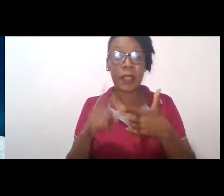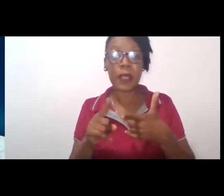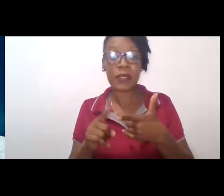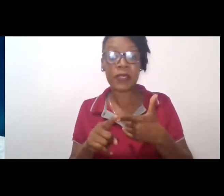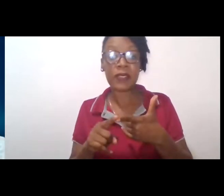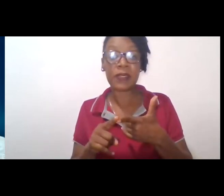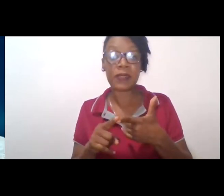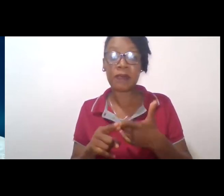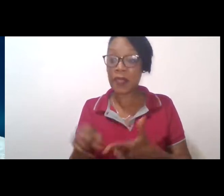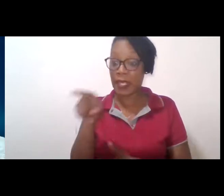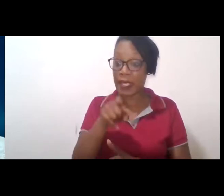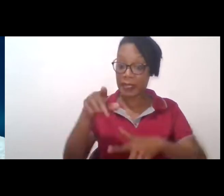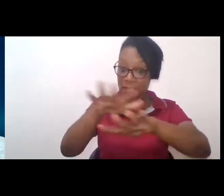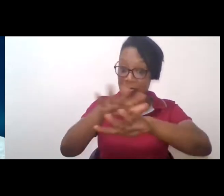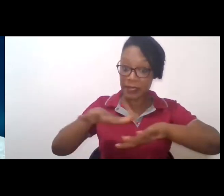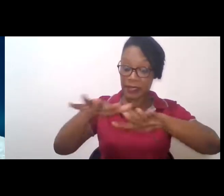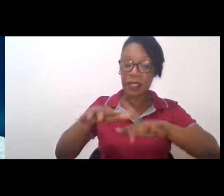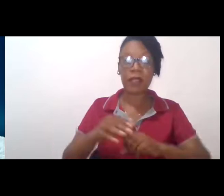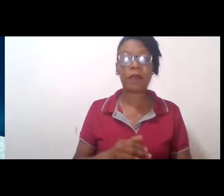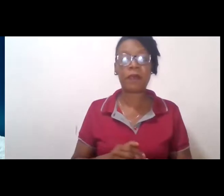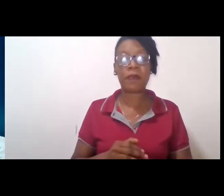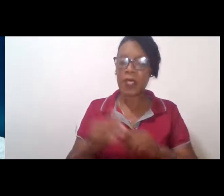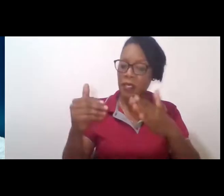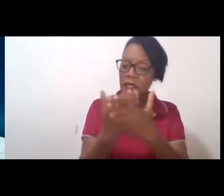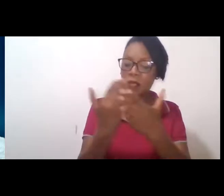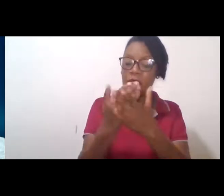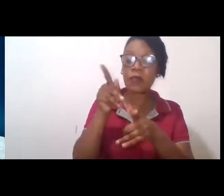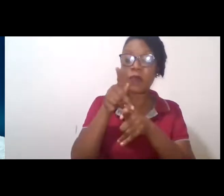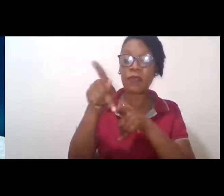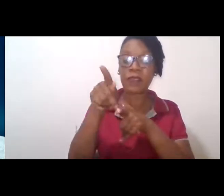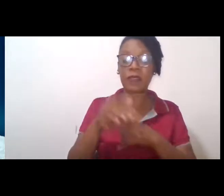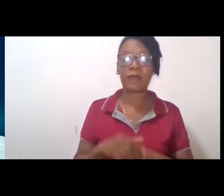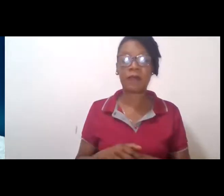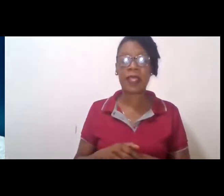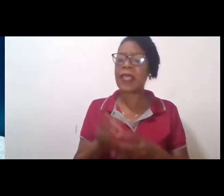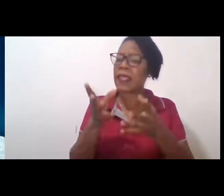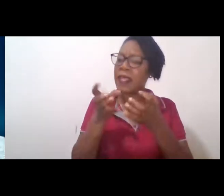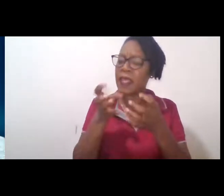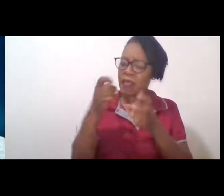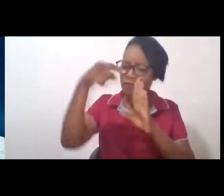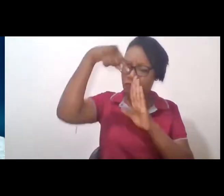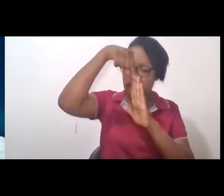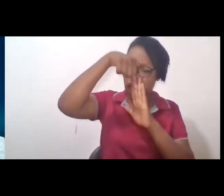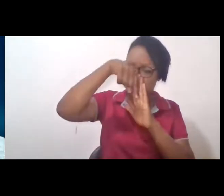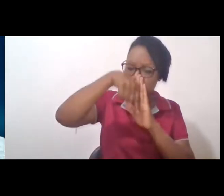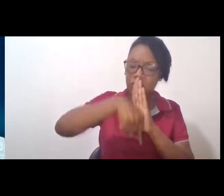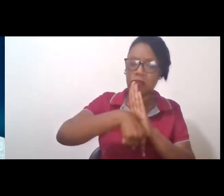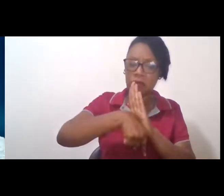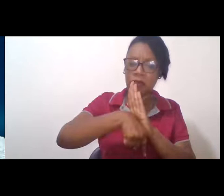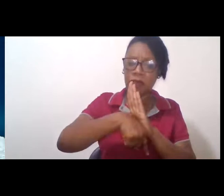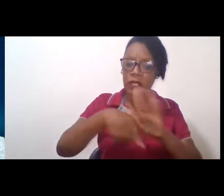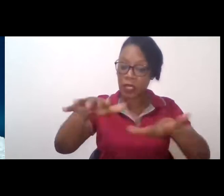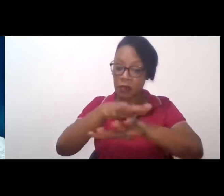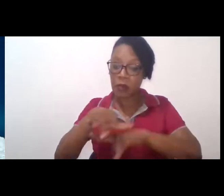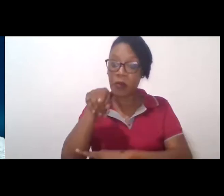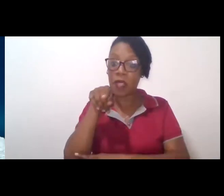justamente este escenario de actualización profesional pretende profundizar en torno a esto. Y